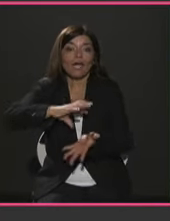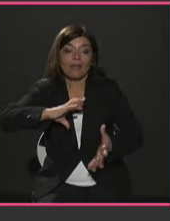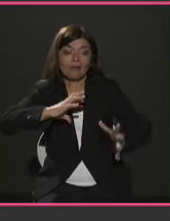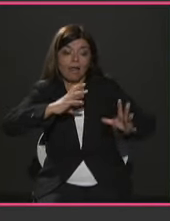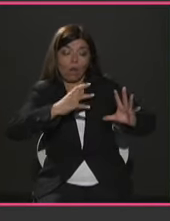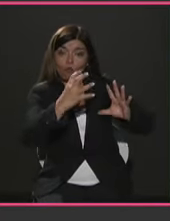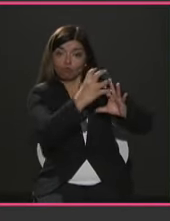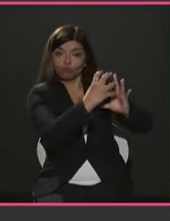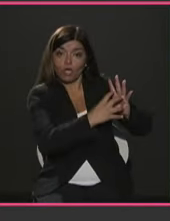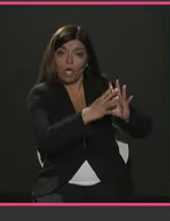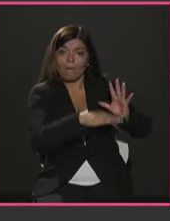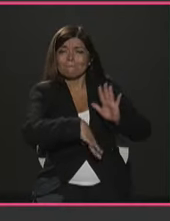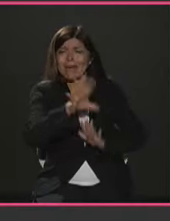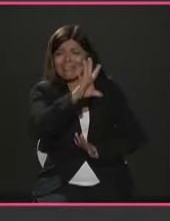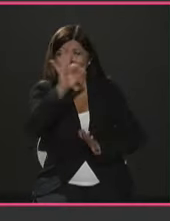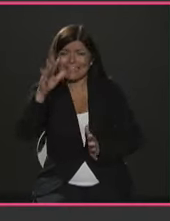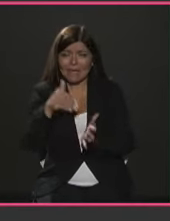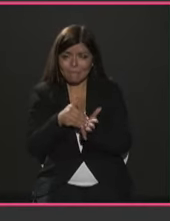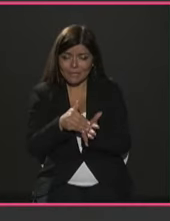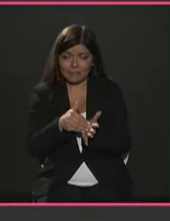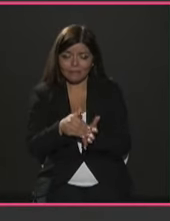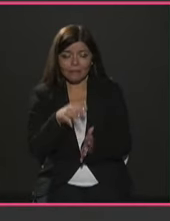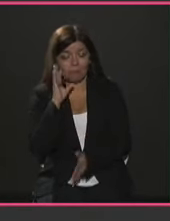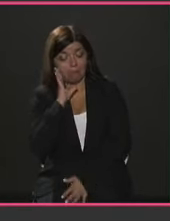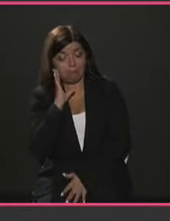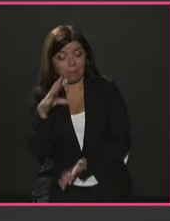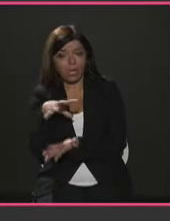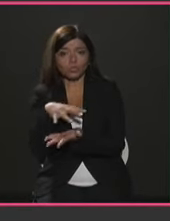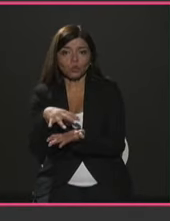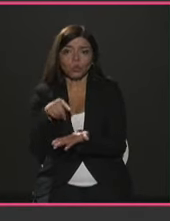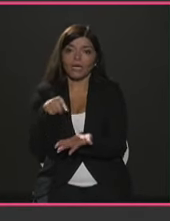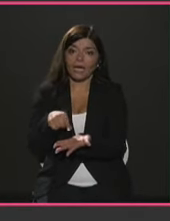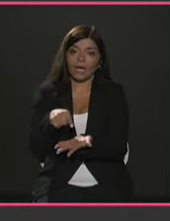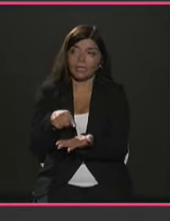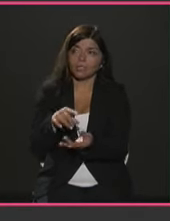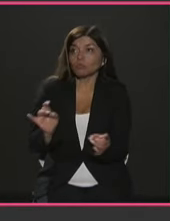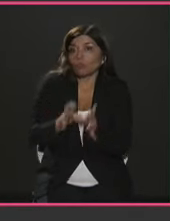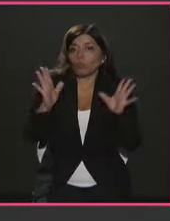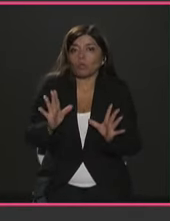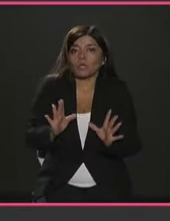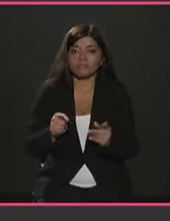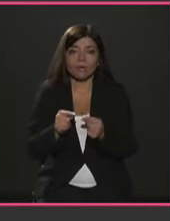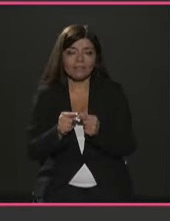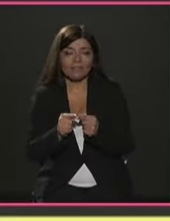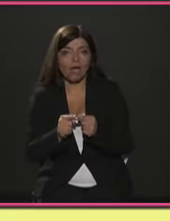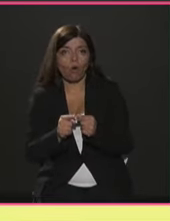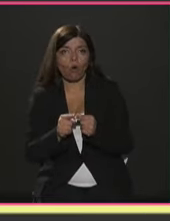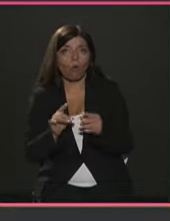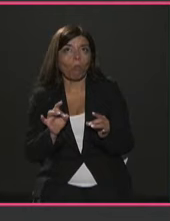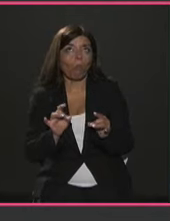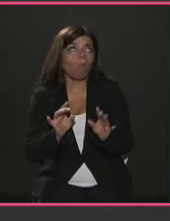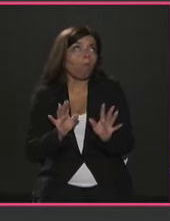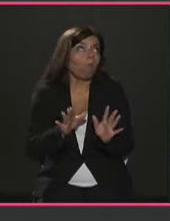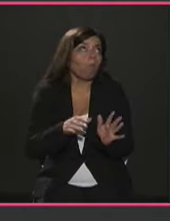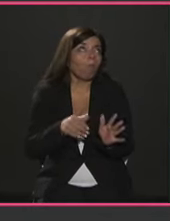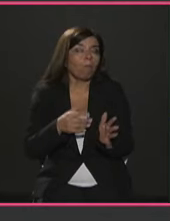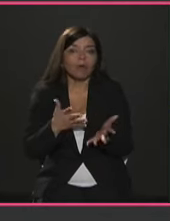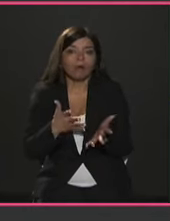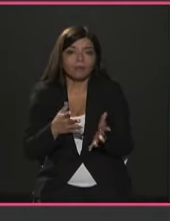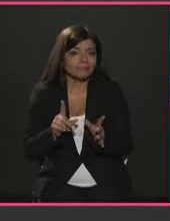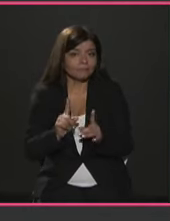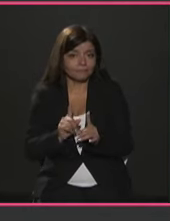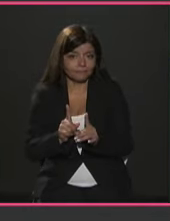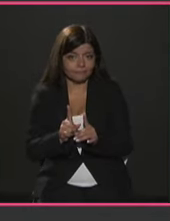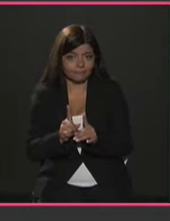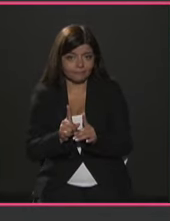si alguien piensa que las ciudades es una casualidad o piensa que las ciudades A lo mejor eh es un accidente no es parte